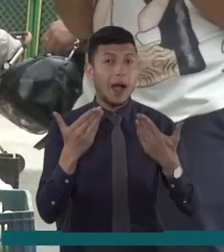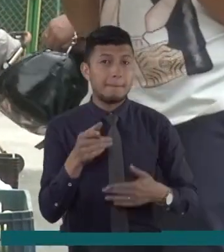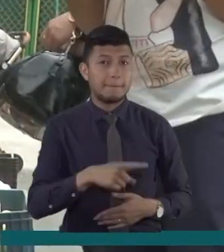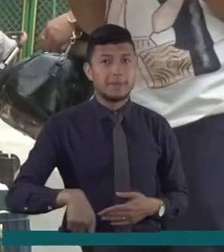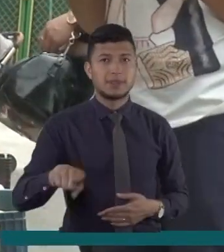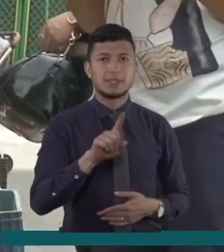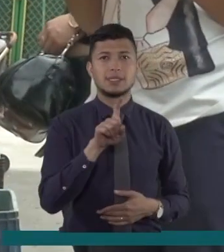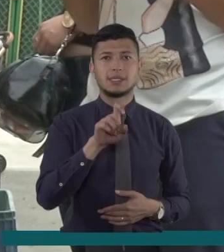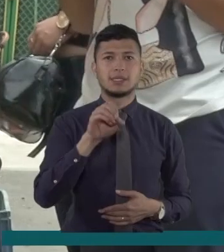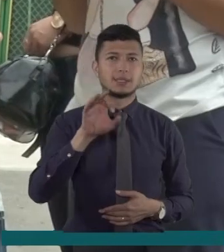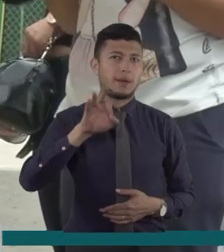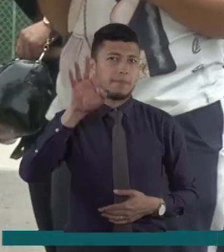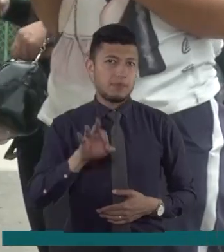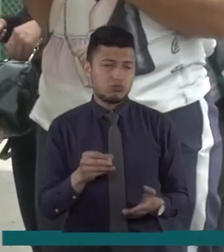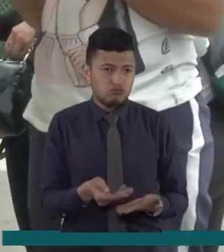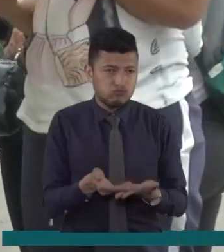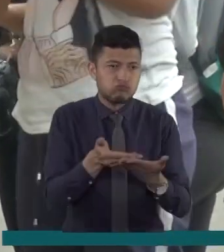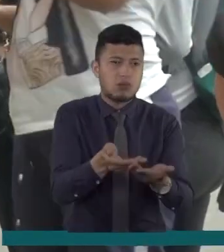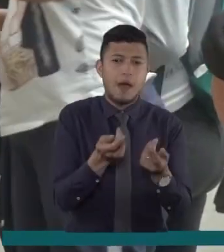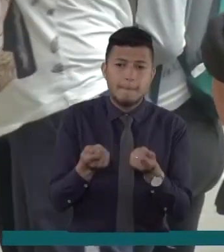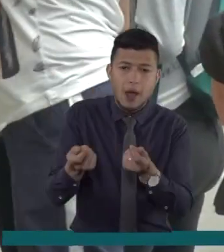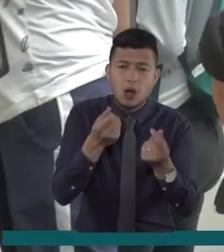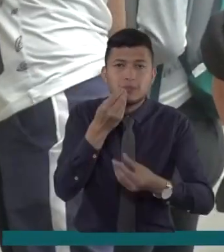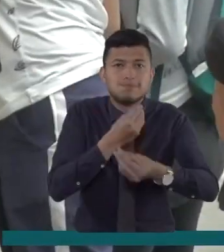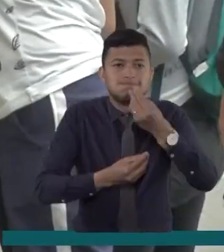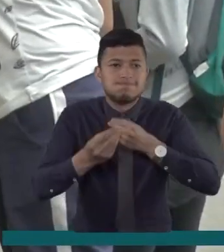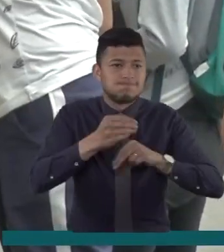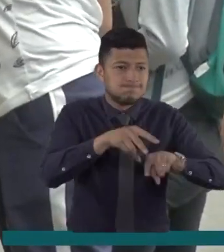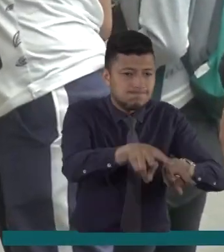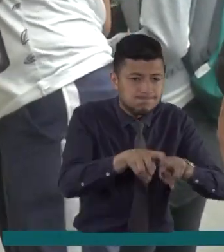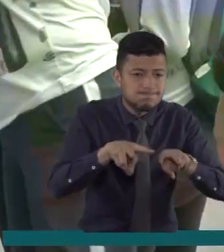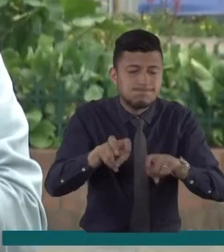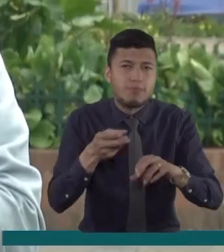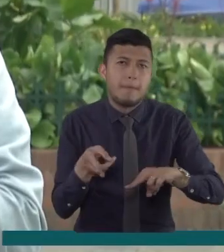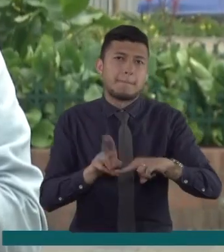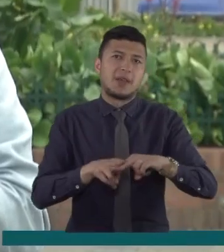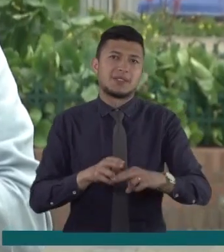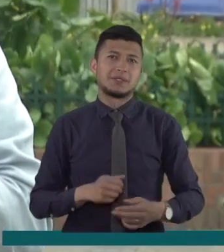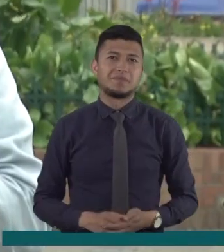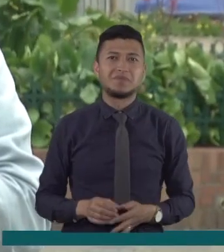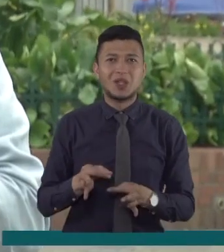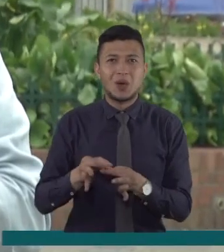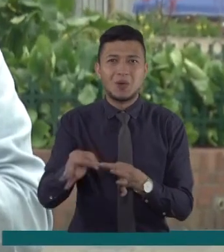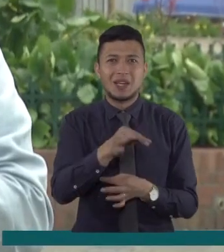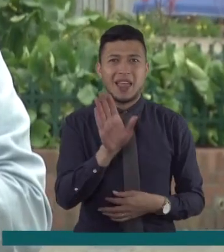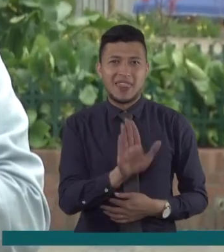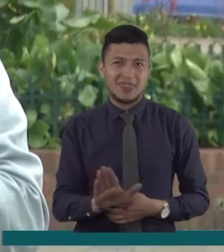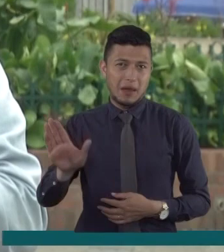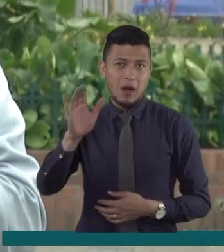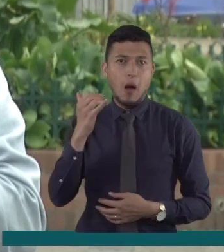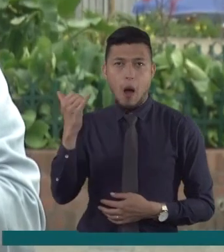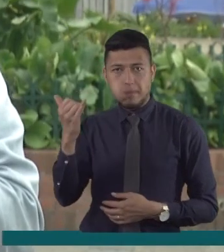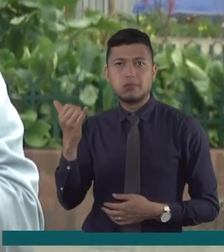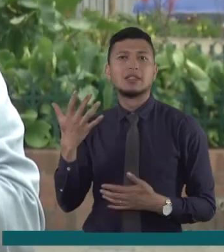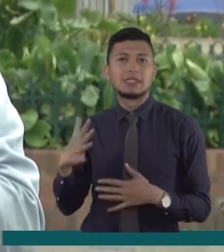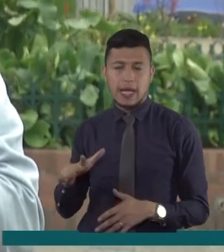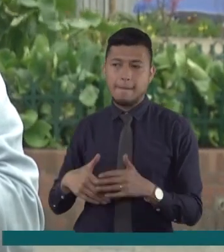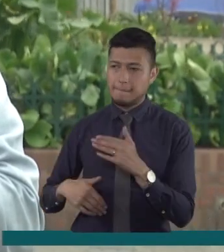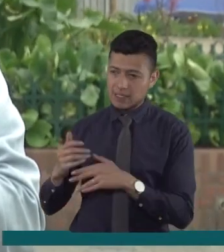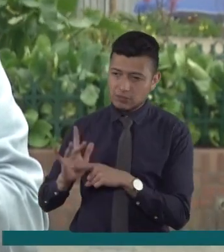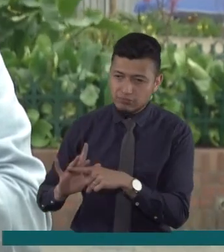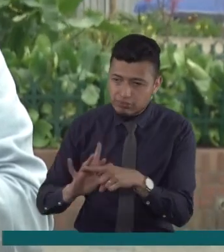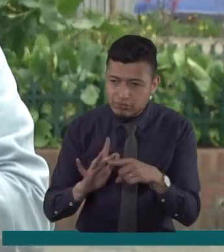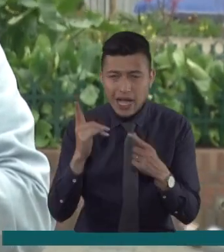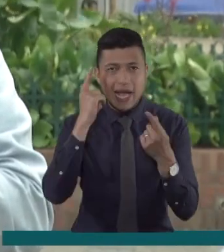reciban hasta un 60% por el valor de los alimentos que cosechan en algunos municipios del departamento ya se empieza a implementar